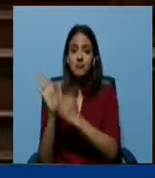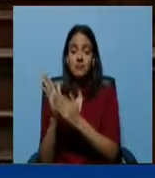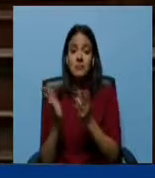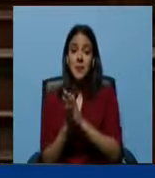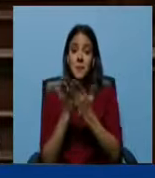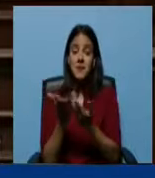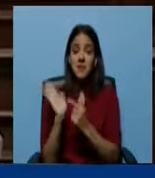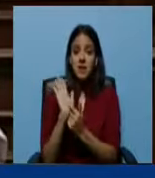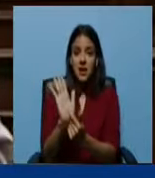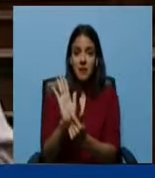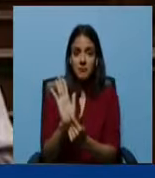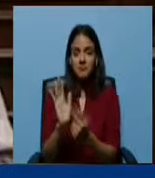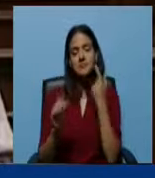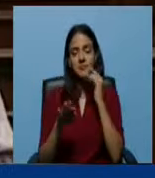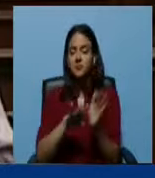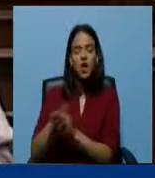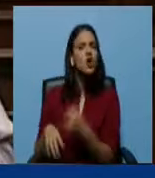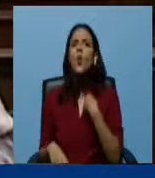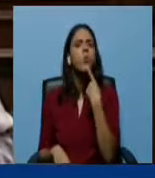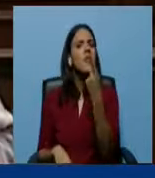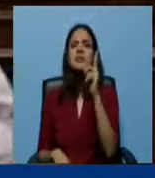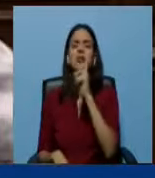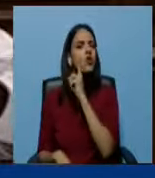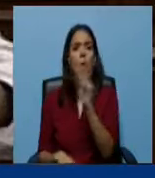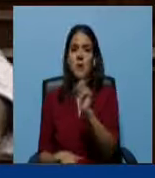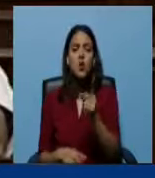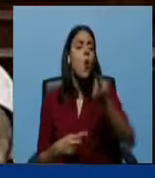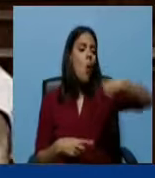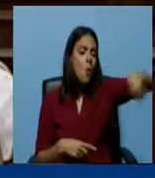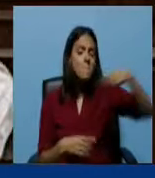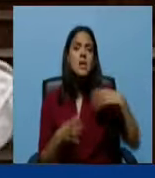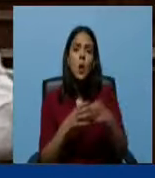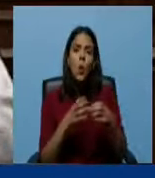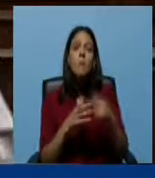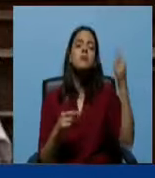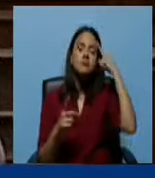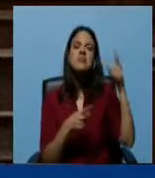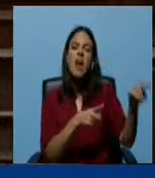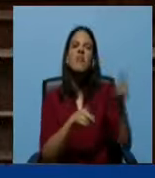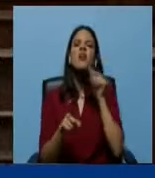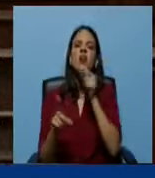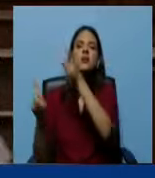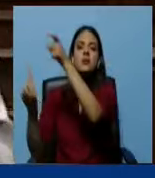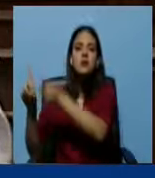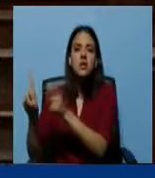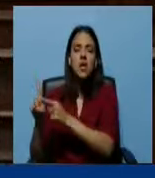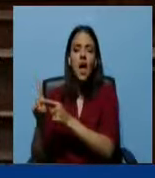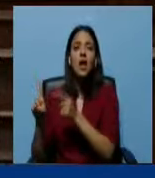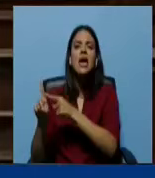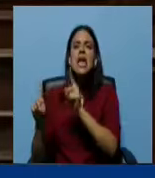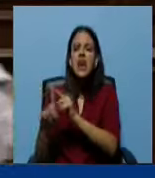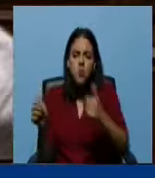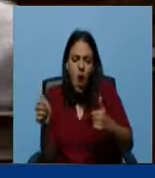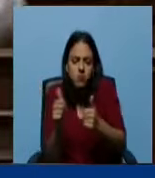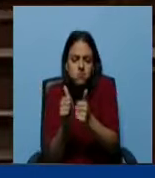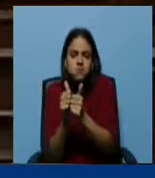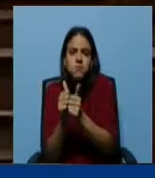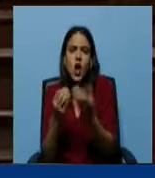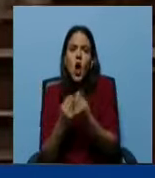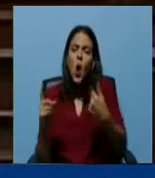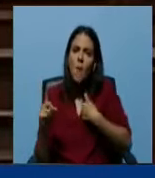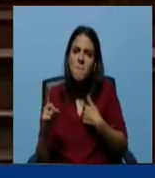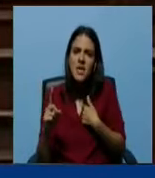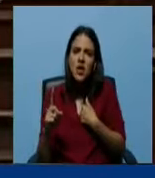no voy a decir el nombre, pero los compañeros saben el nombre. Y él era muy cercano a mí, venía